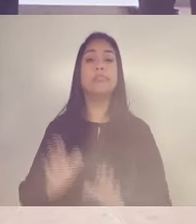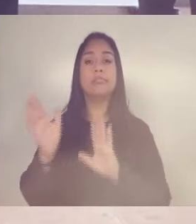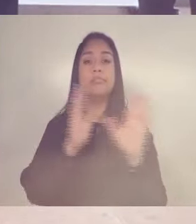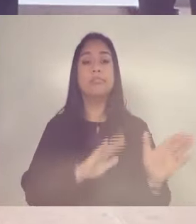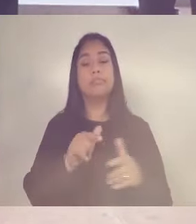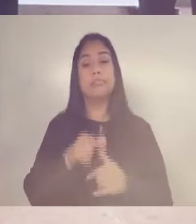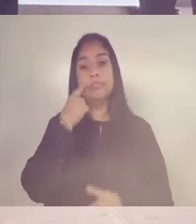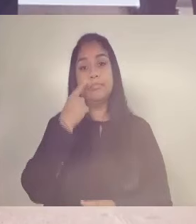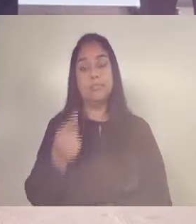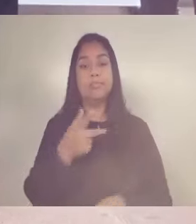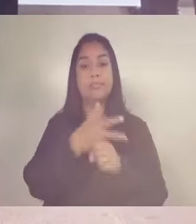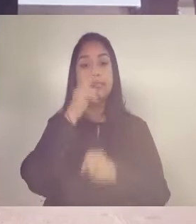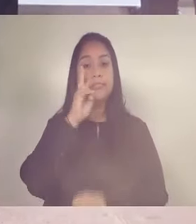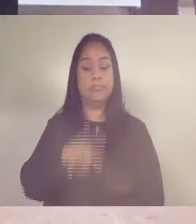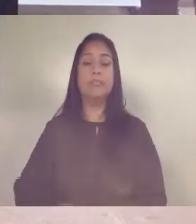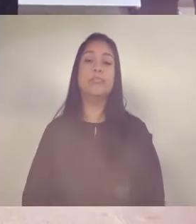Leslie Sánchez de Guatevisión.